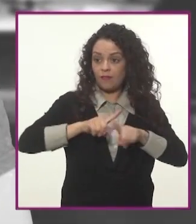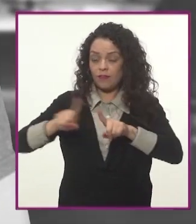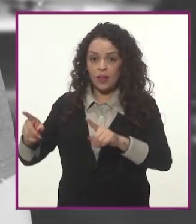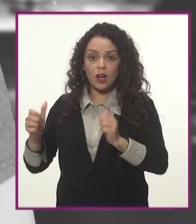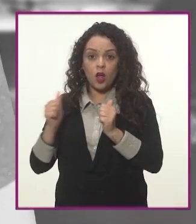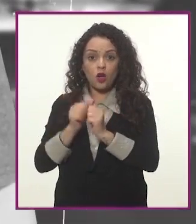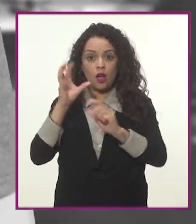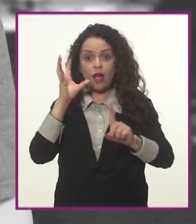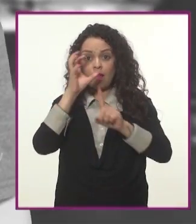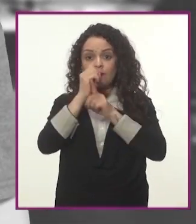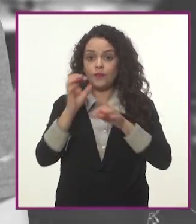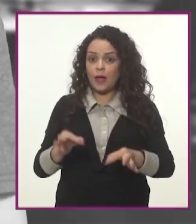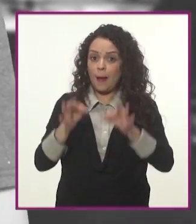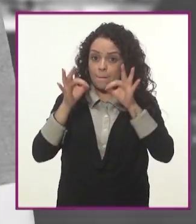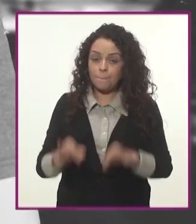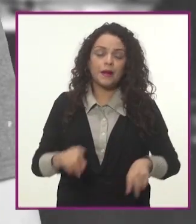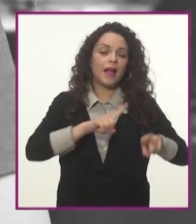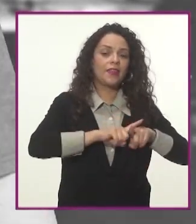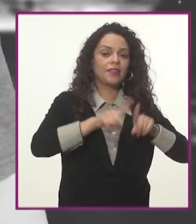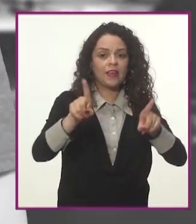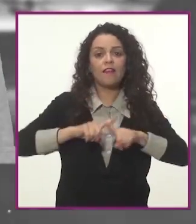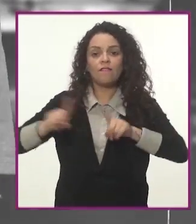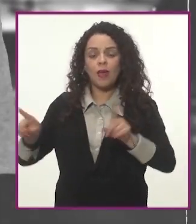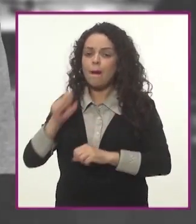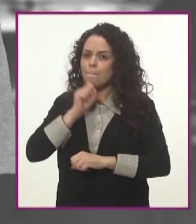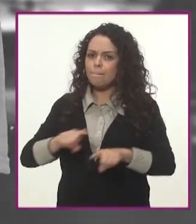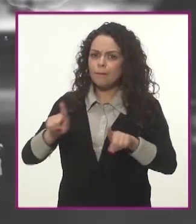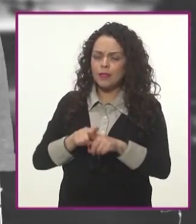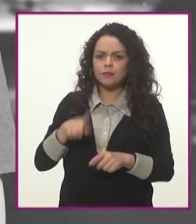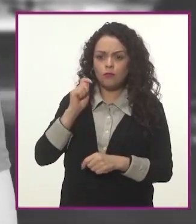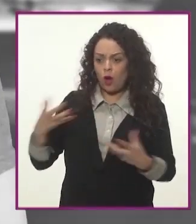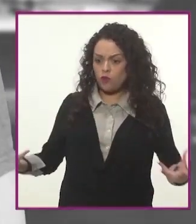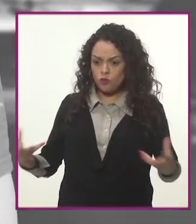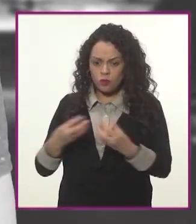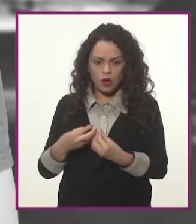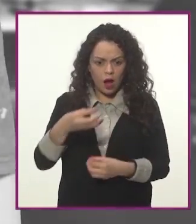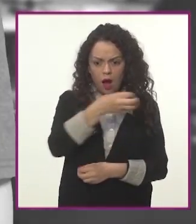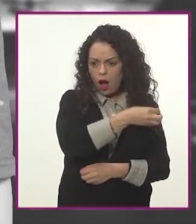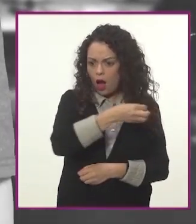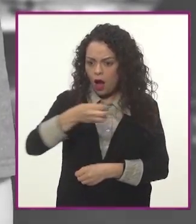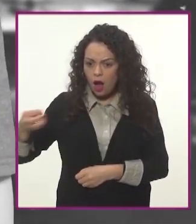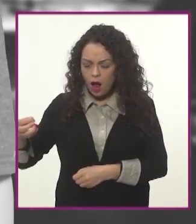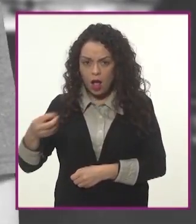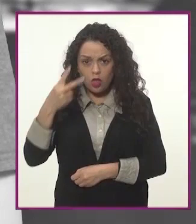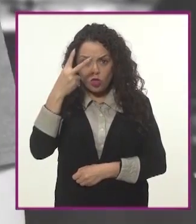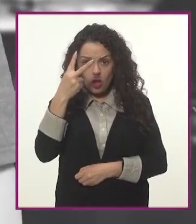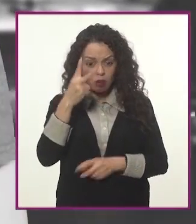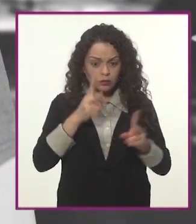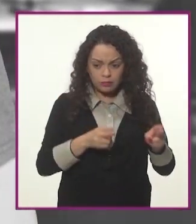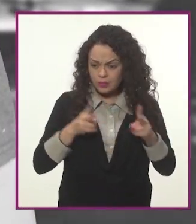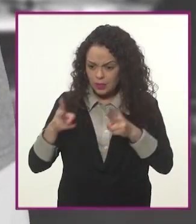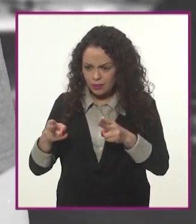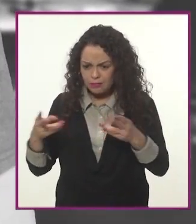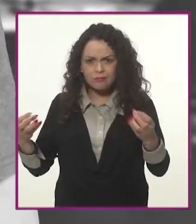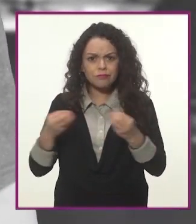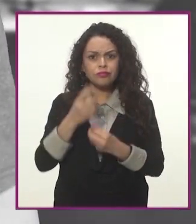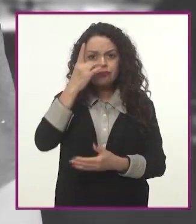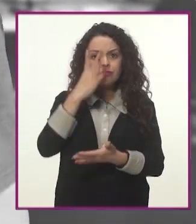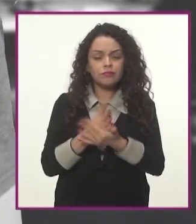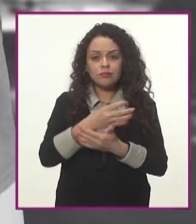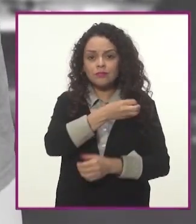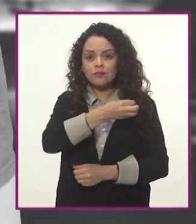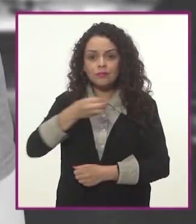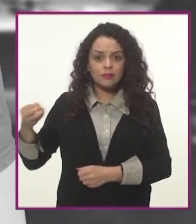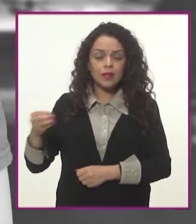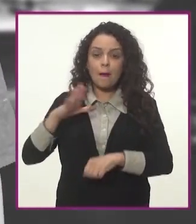objetivos originalmente distintos, podían generar al unirse algo más que la suma de dos partes. Podían crear una nueva realidad